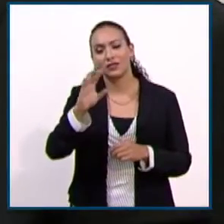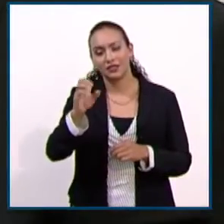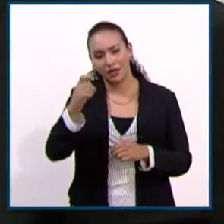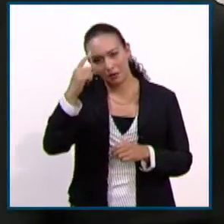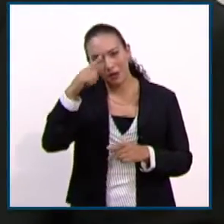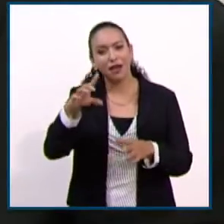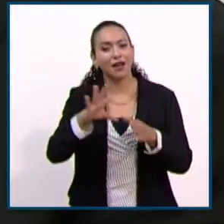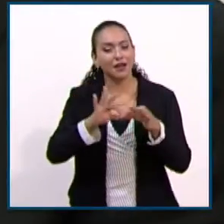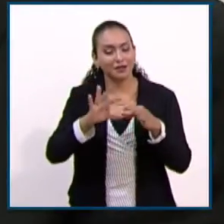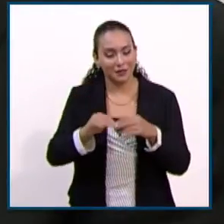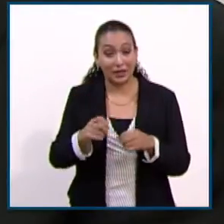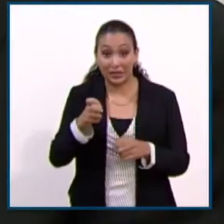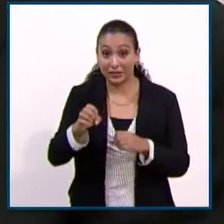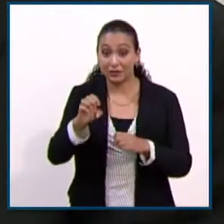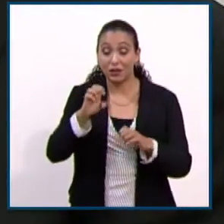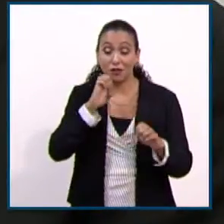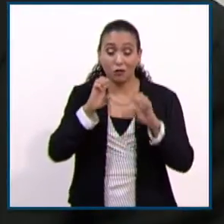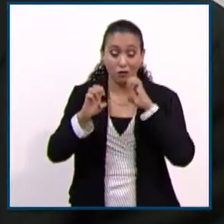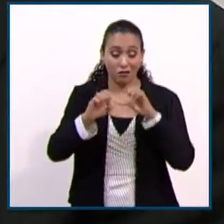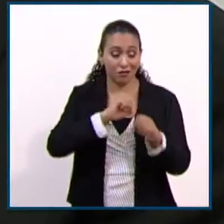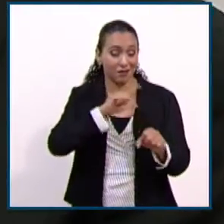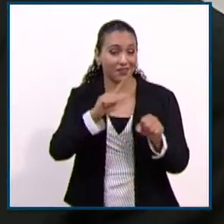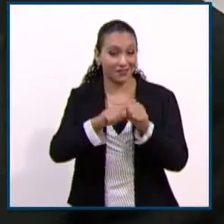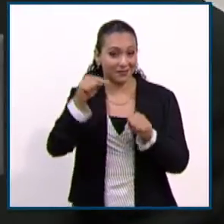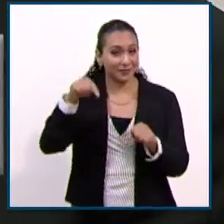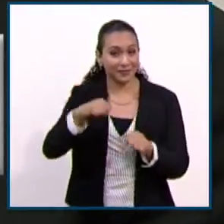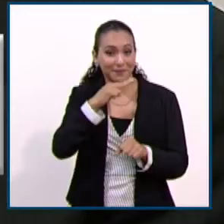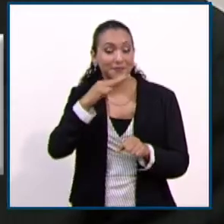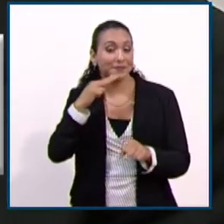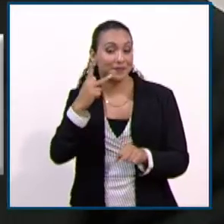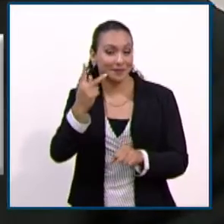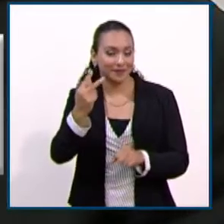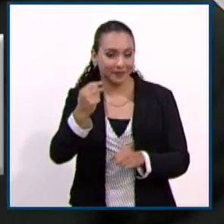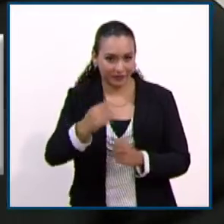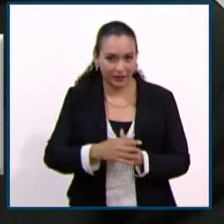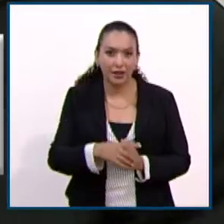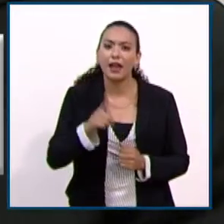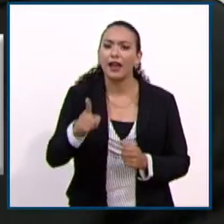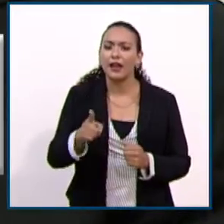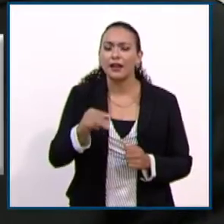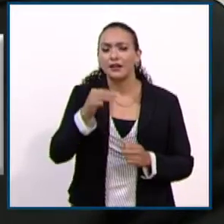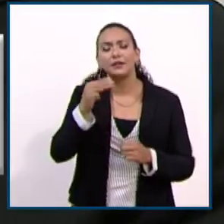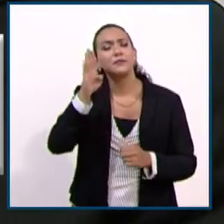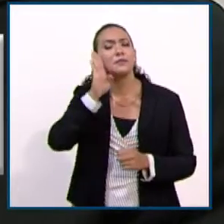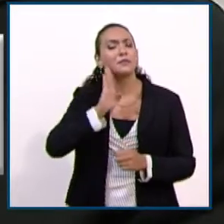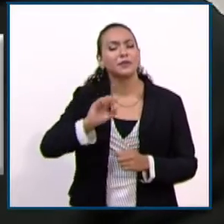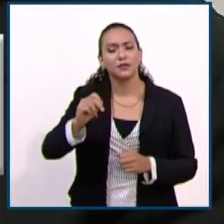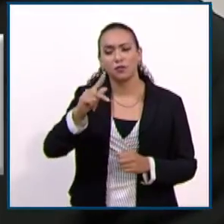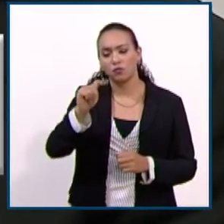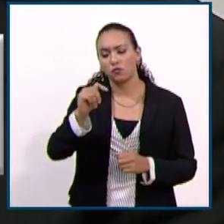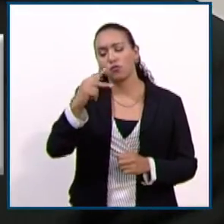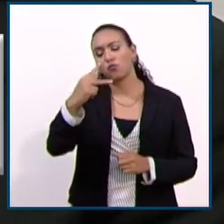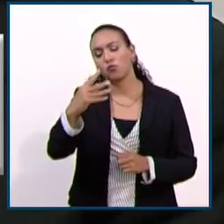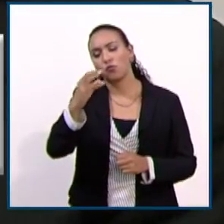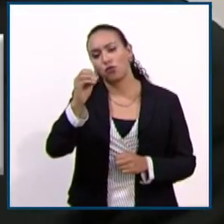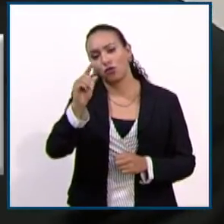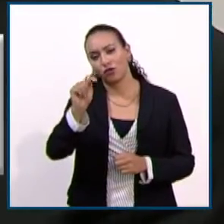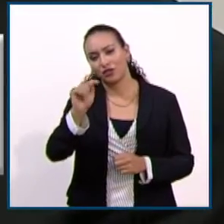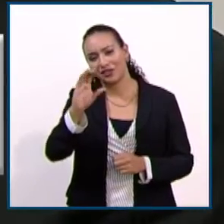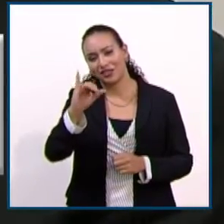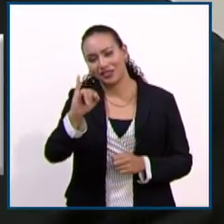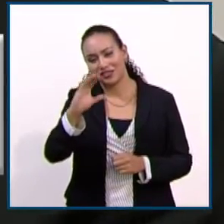En entrevista exclusiva para el canal del Poder Judicial de la Federación, el ministro Javier Lainez Potisek aseguró que